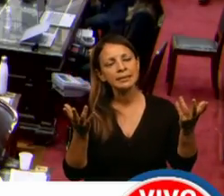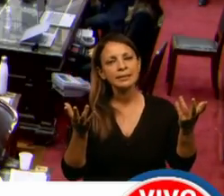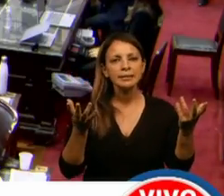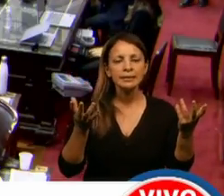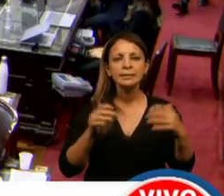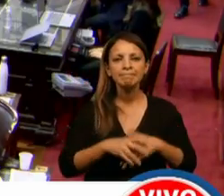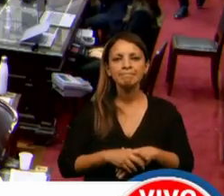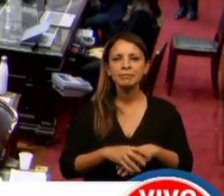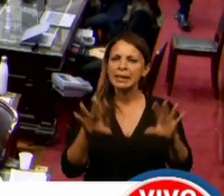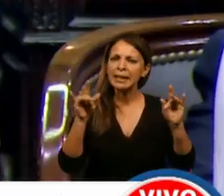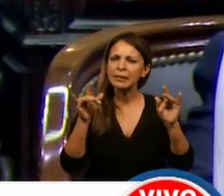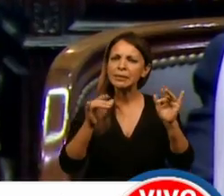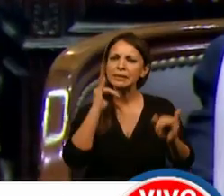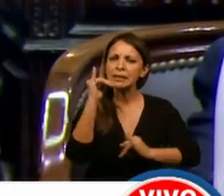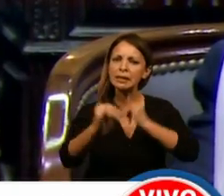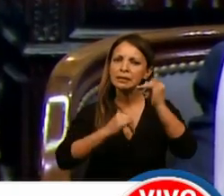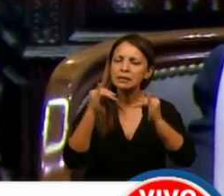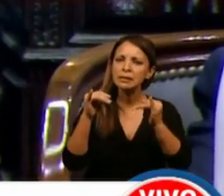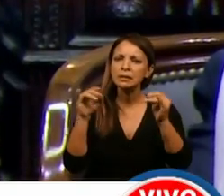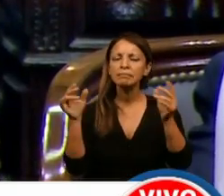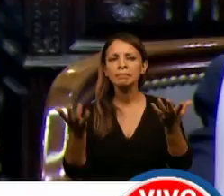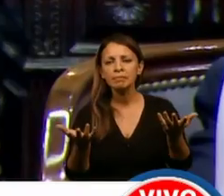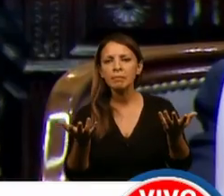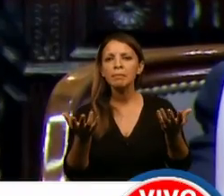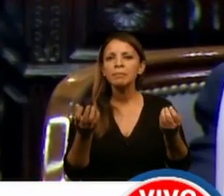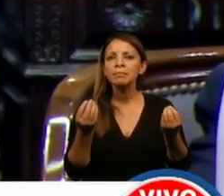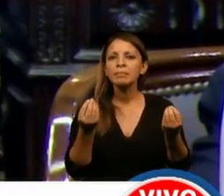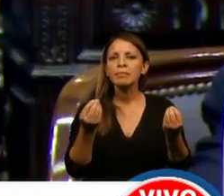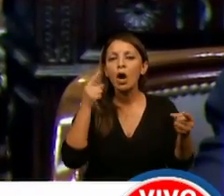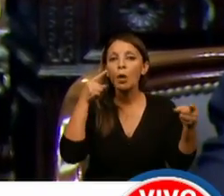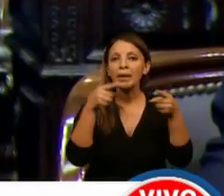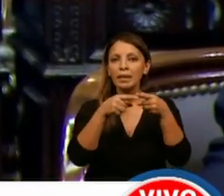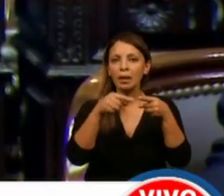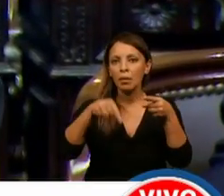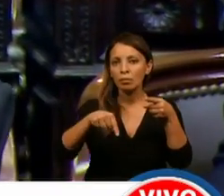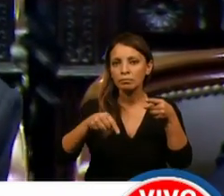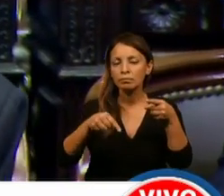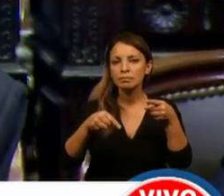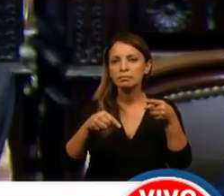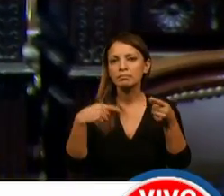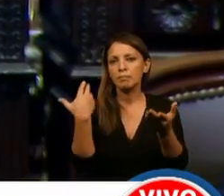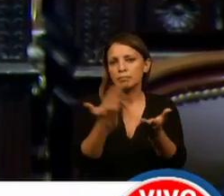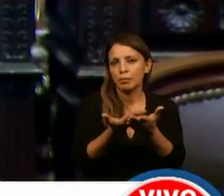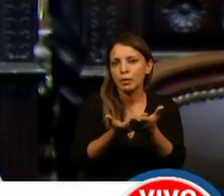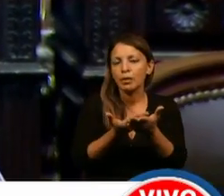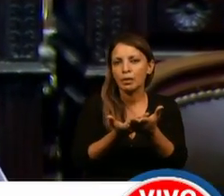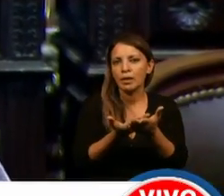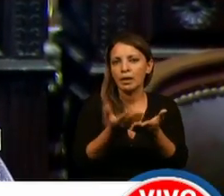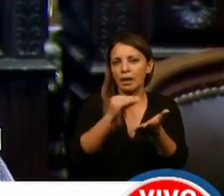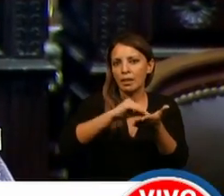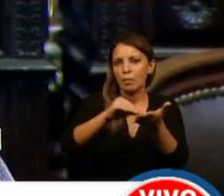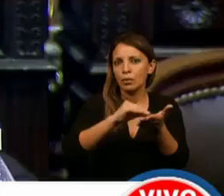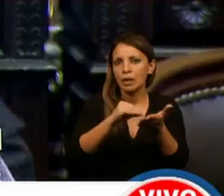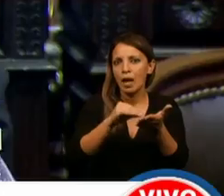abordar porque el objetivo que se plantea a la cámara al tomar